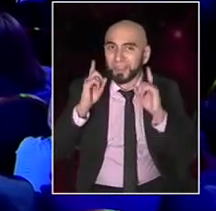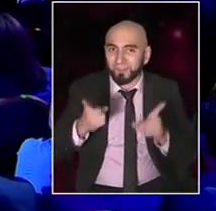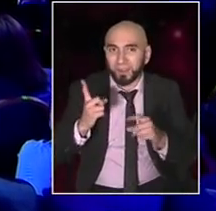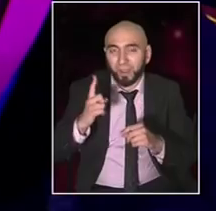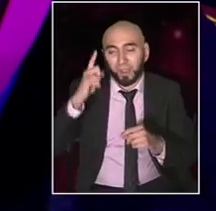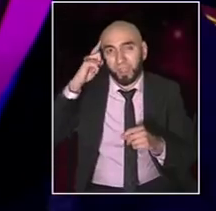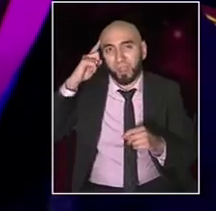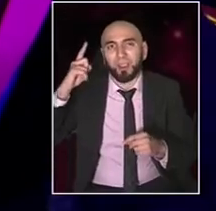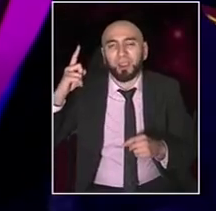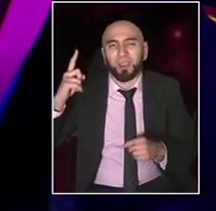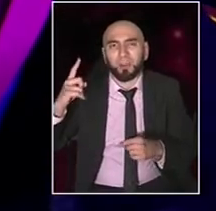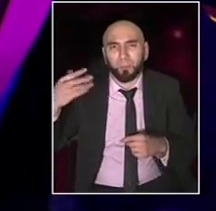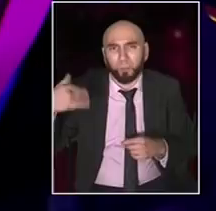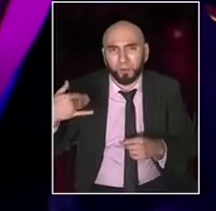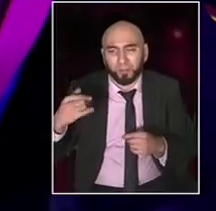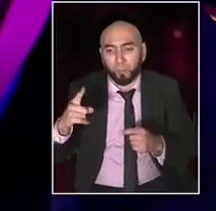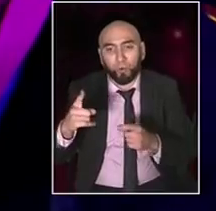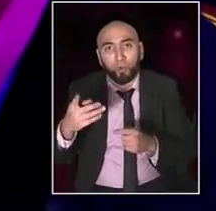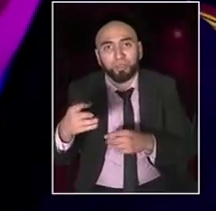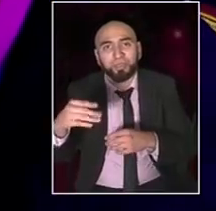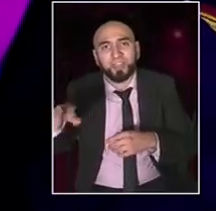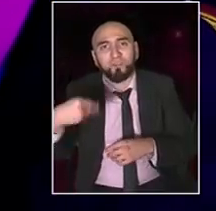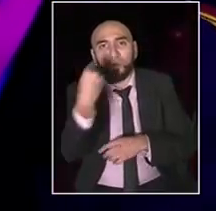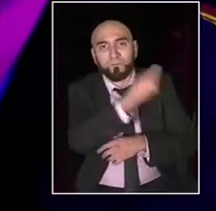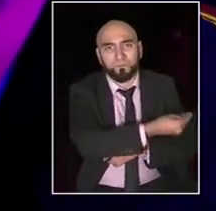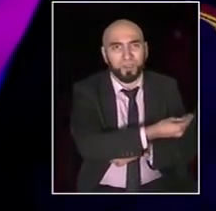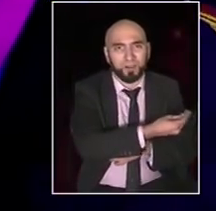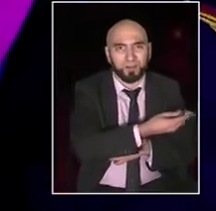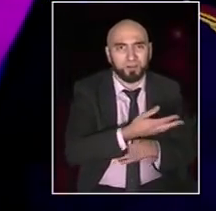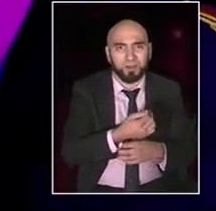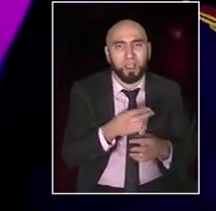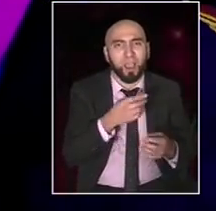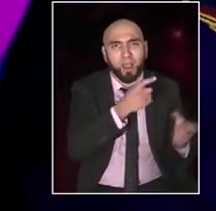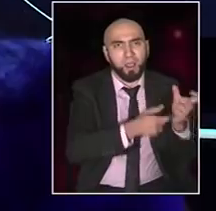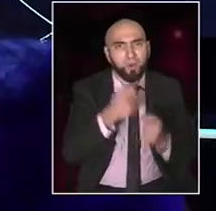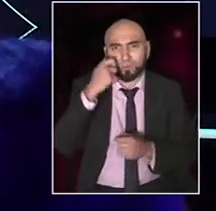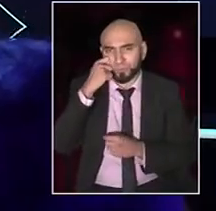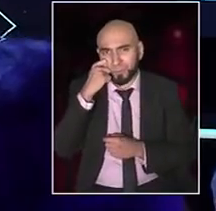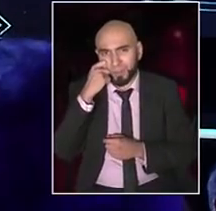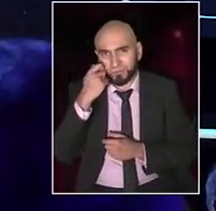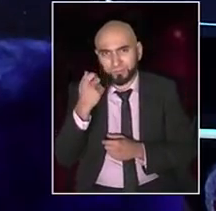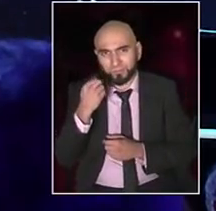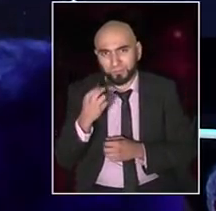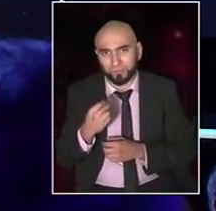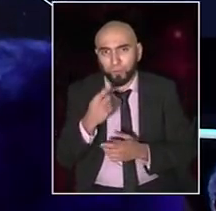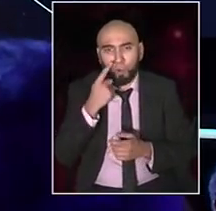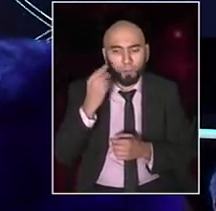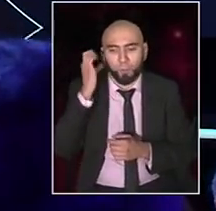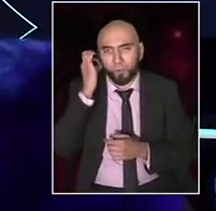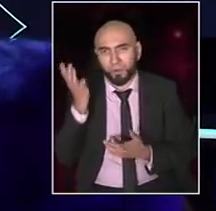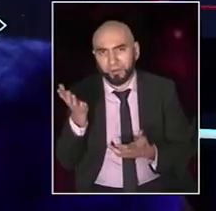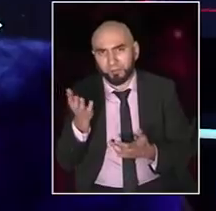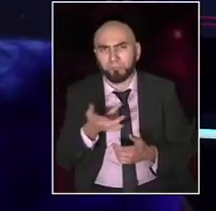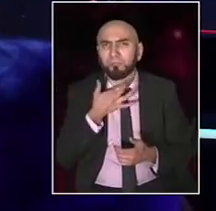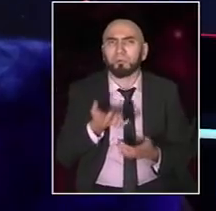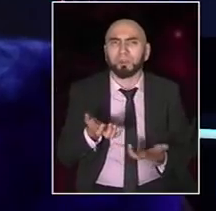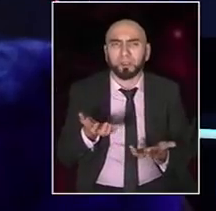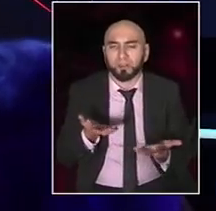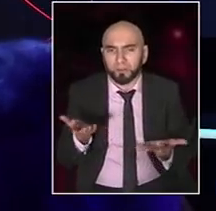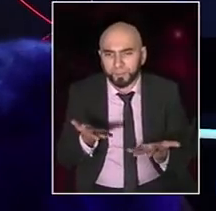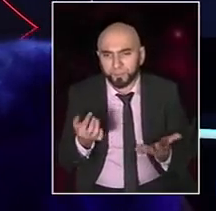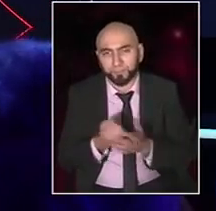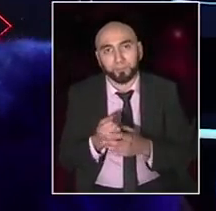devolverle los datos a los seres humanos, a la comunidad de seres humanos del planeta, de hombres y mujeres. Porque si hay alguien que